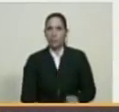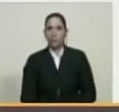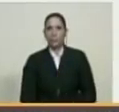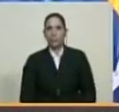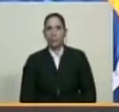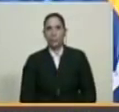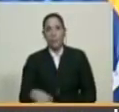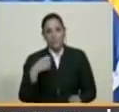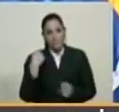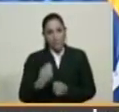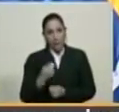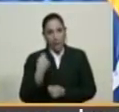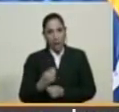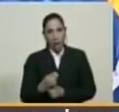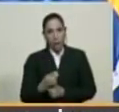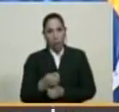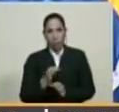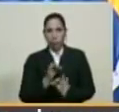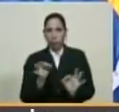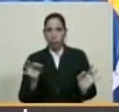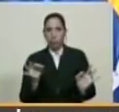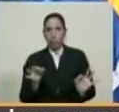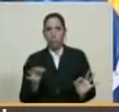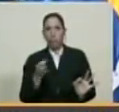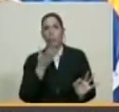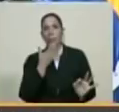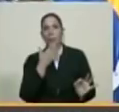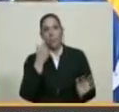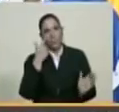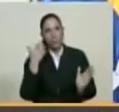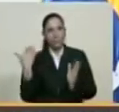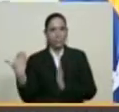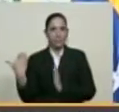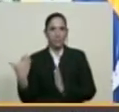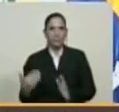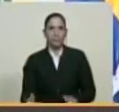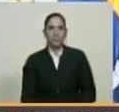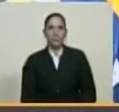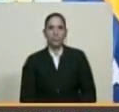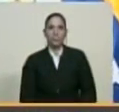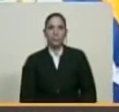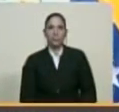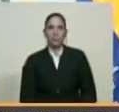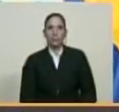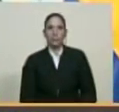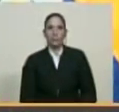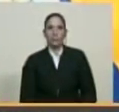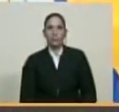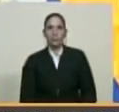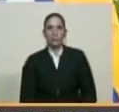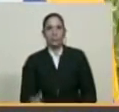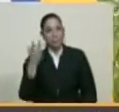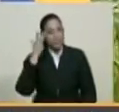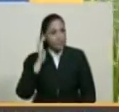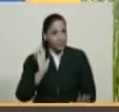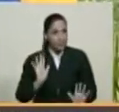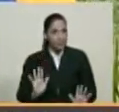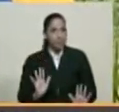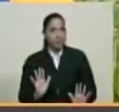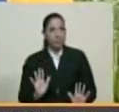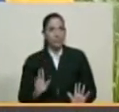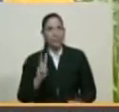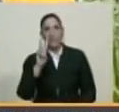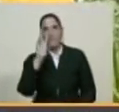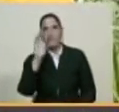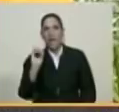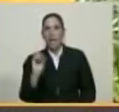exactos. Por ejemplo, aquí tengo otra lámina. Supongamos que usted el 20 de agosto